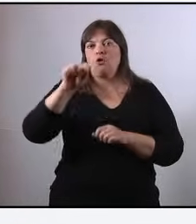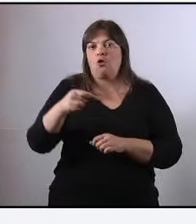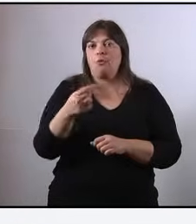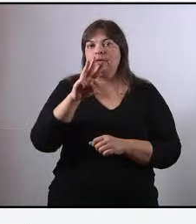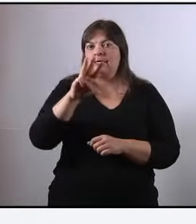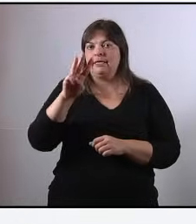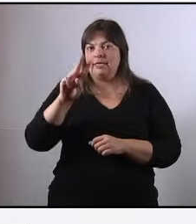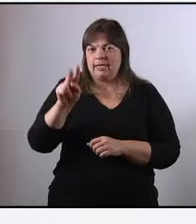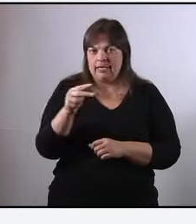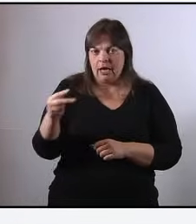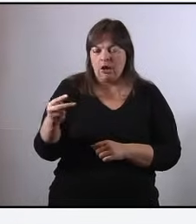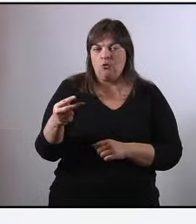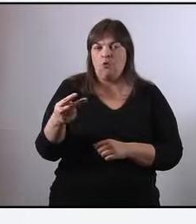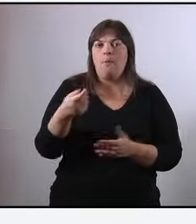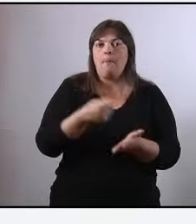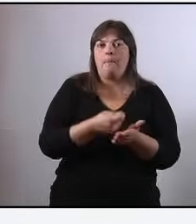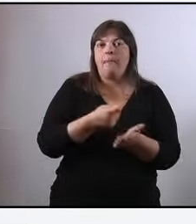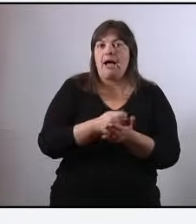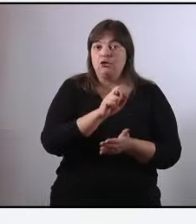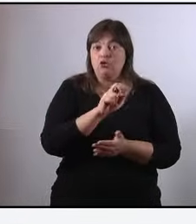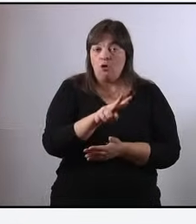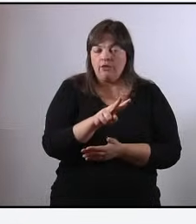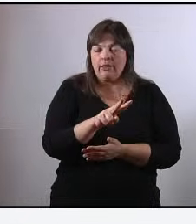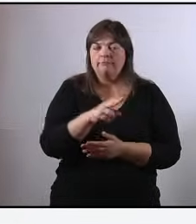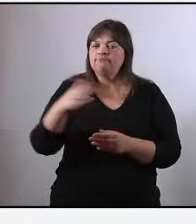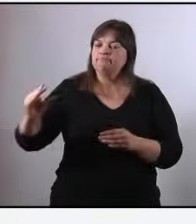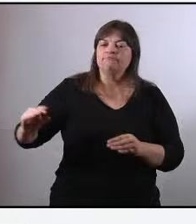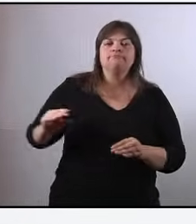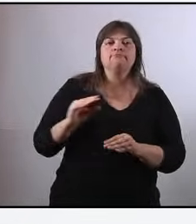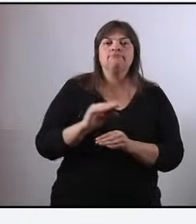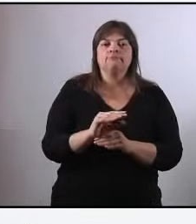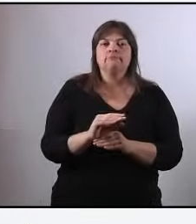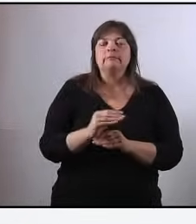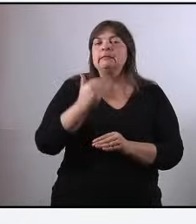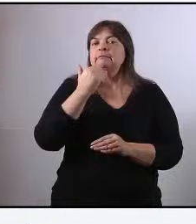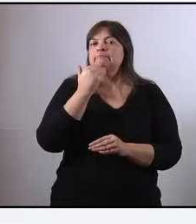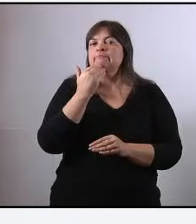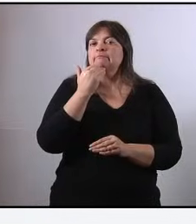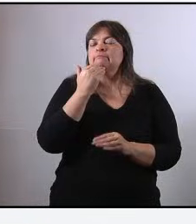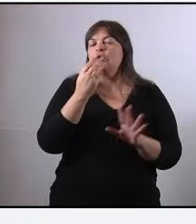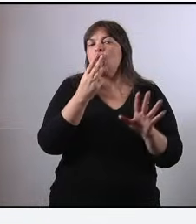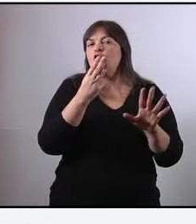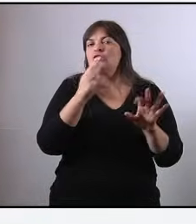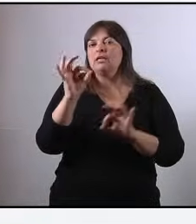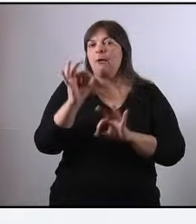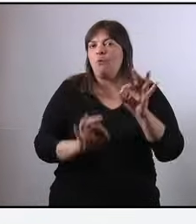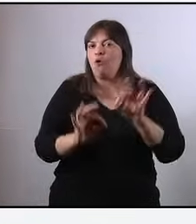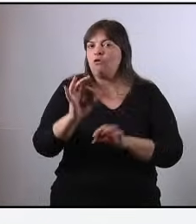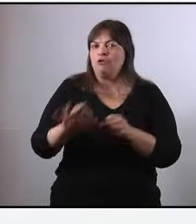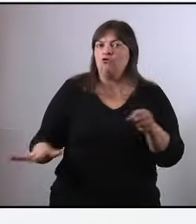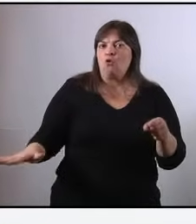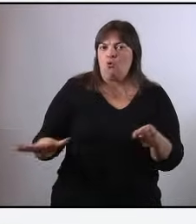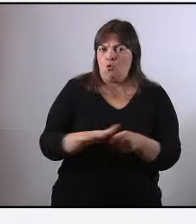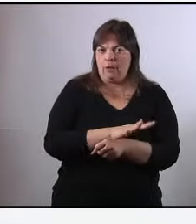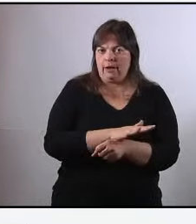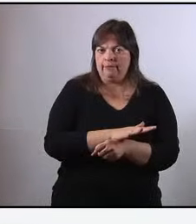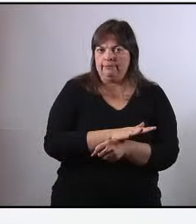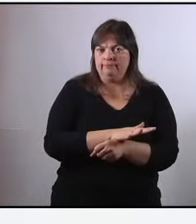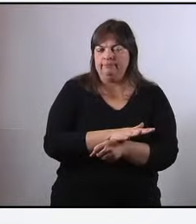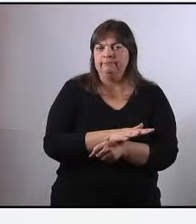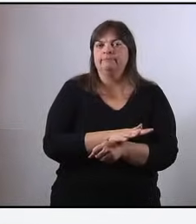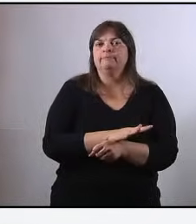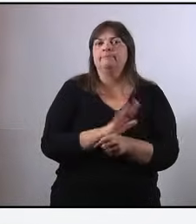1.381,33 euros en 12 pagas, la ayuda va a cubrir prácticamente el 80% de ese sueldo,